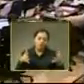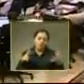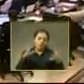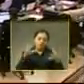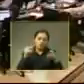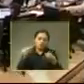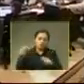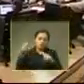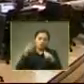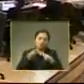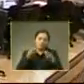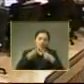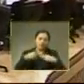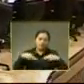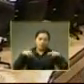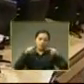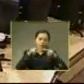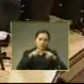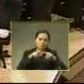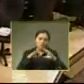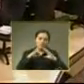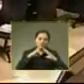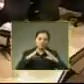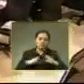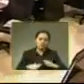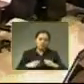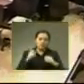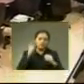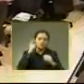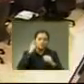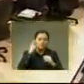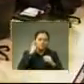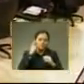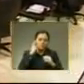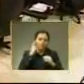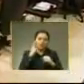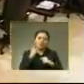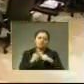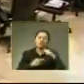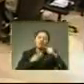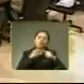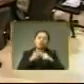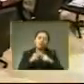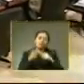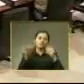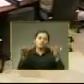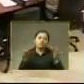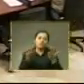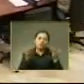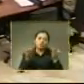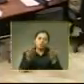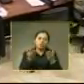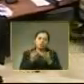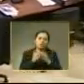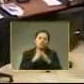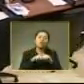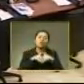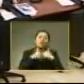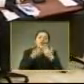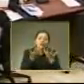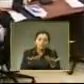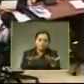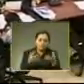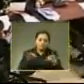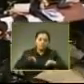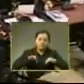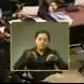no nos ha valorado la cosmovisión y la sabiduría de cuándo, dónde, cómo se siembra una planta.